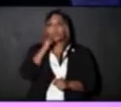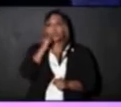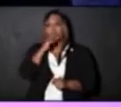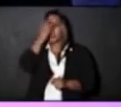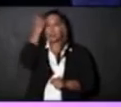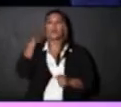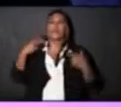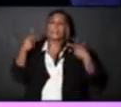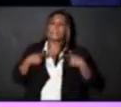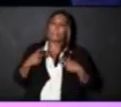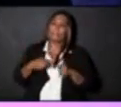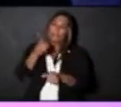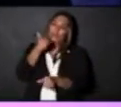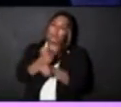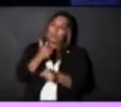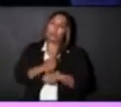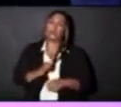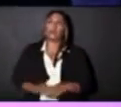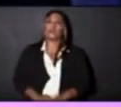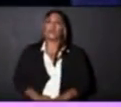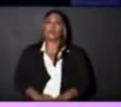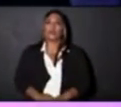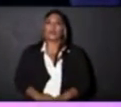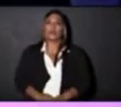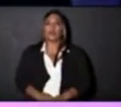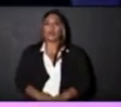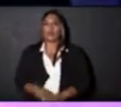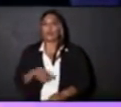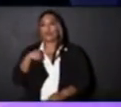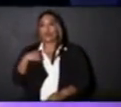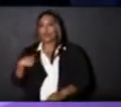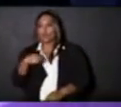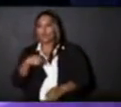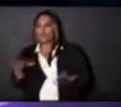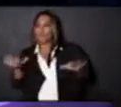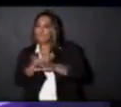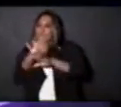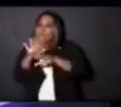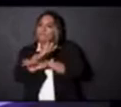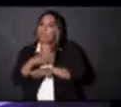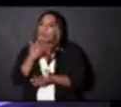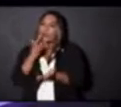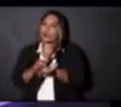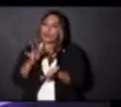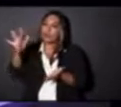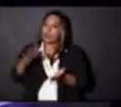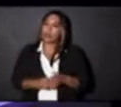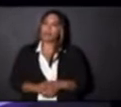son las personas. Estamos construyendo un Celaya en la que nadie se puede quedar